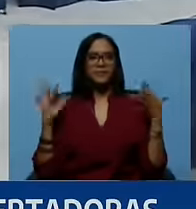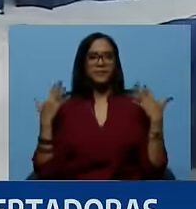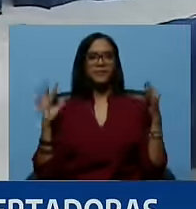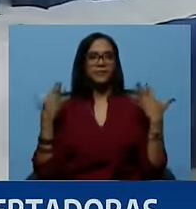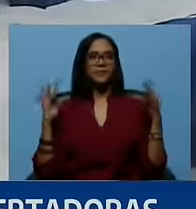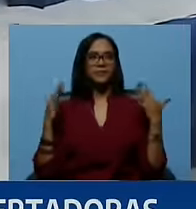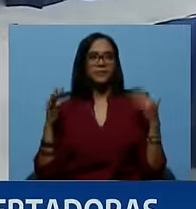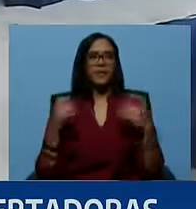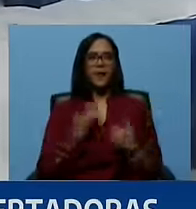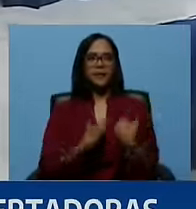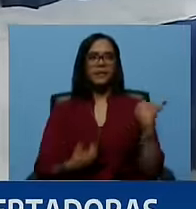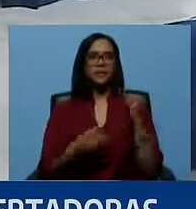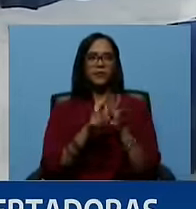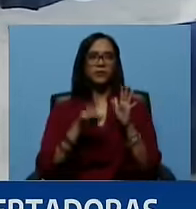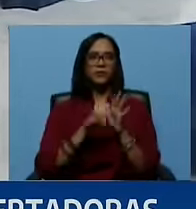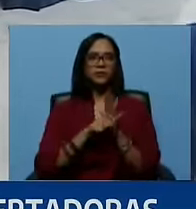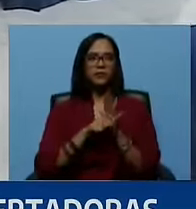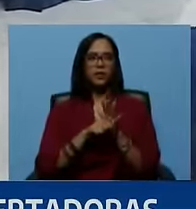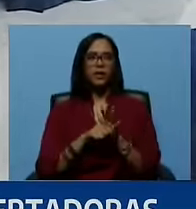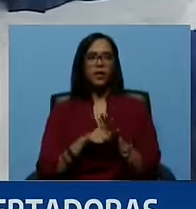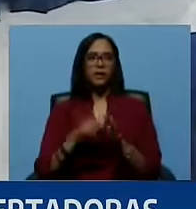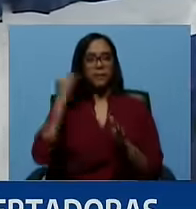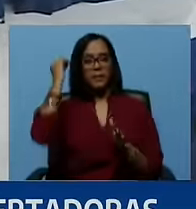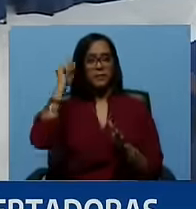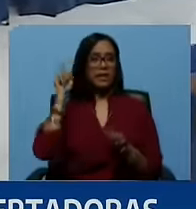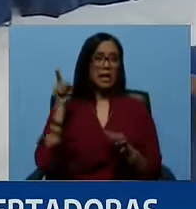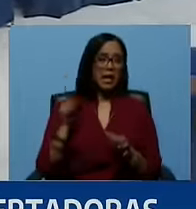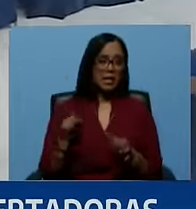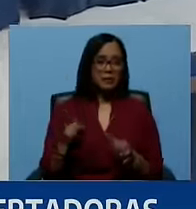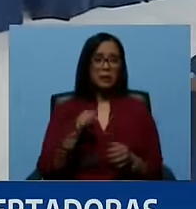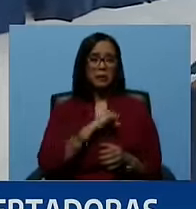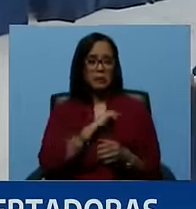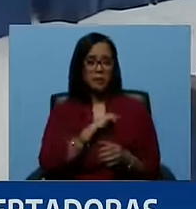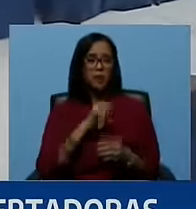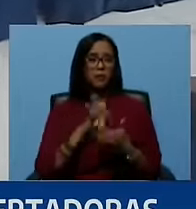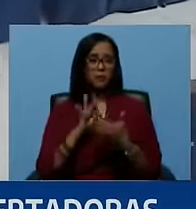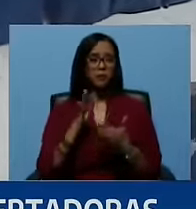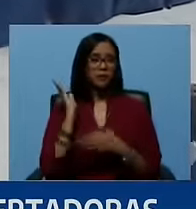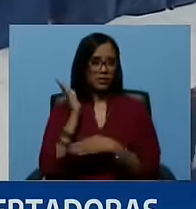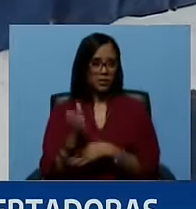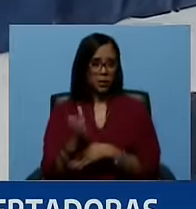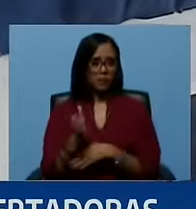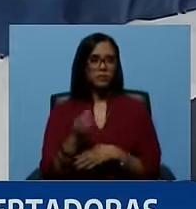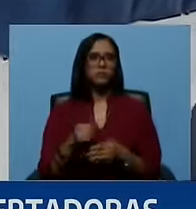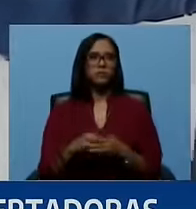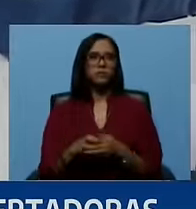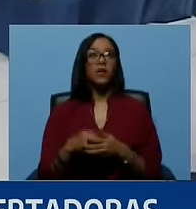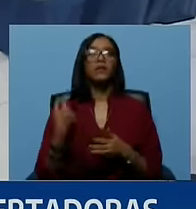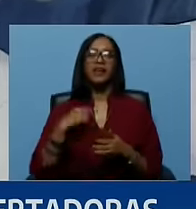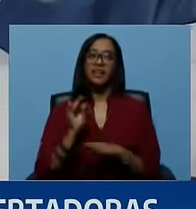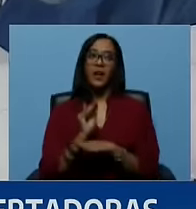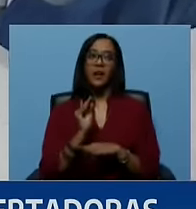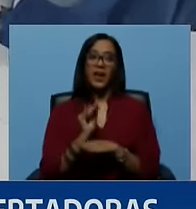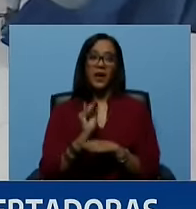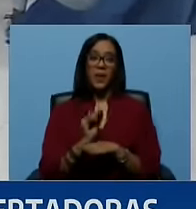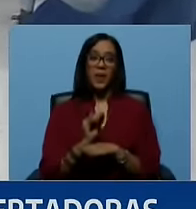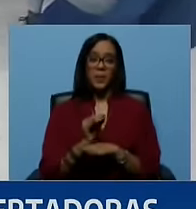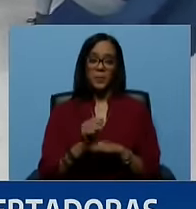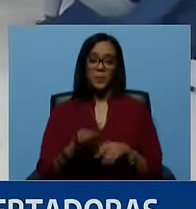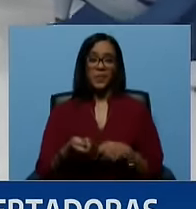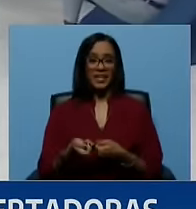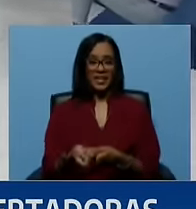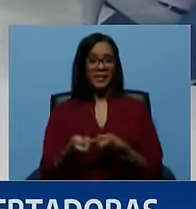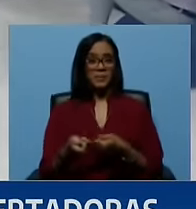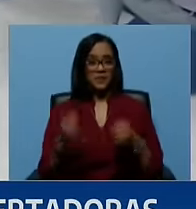constitucional hace momentos creen ellos que amedrentan a los funcionarios públicos con sus sanciones Bueno aquí hay que tener cuidado porque le echaron cera